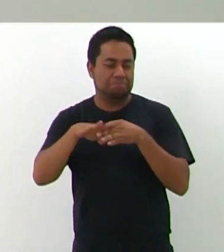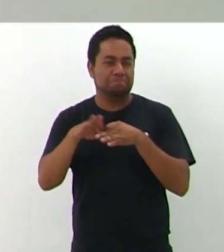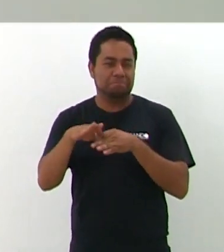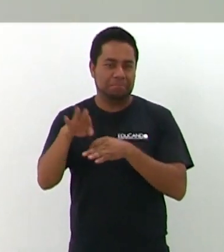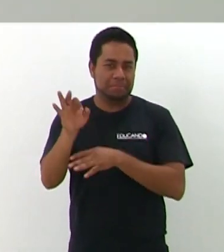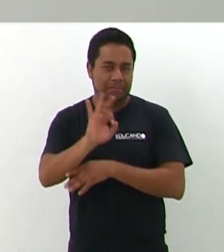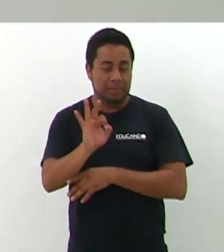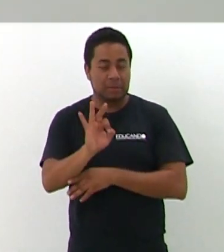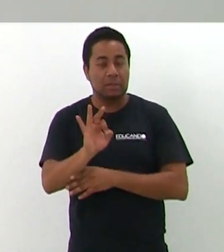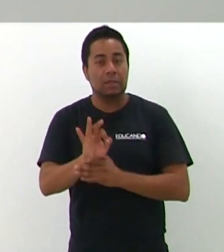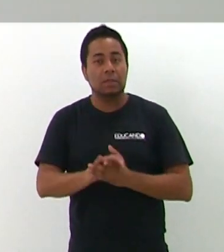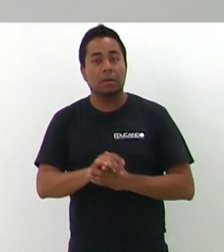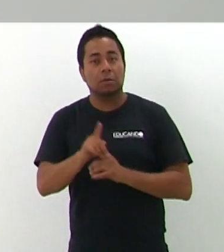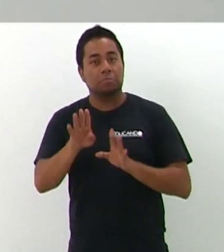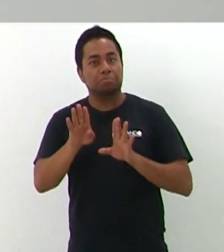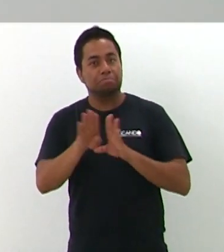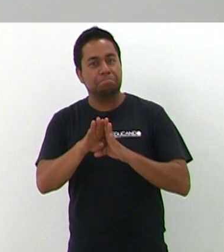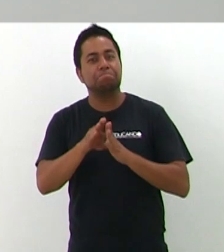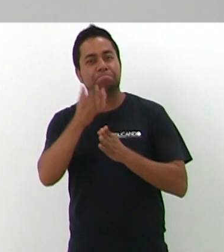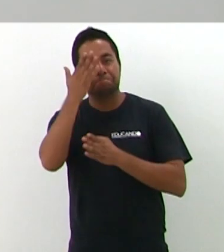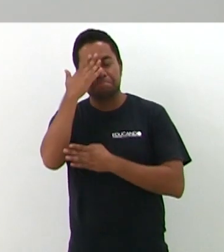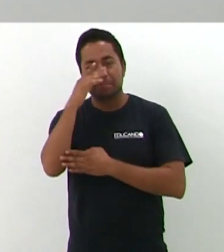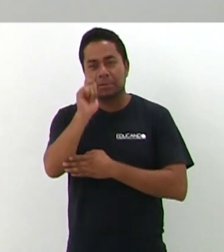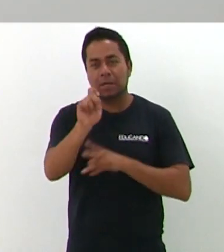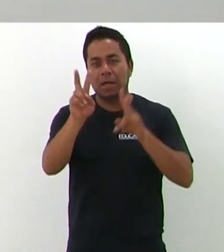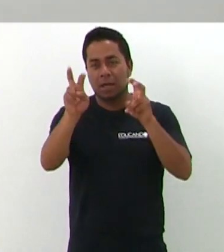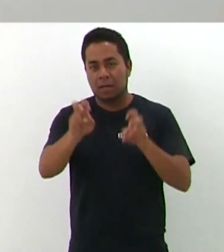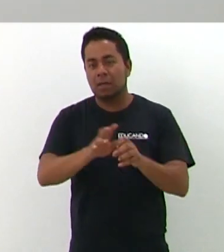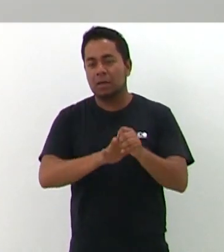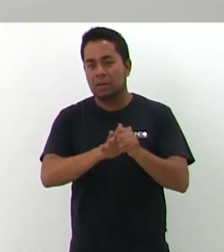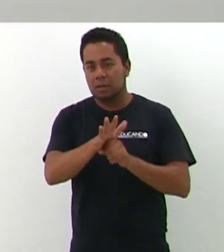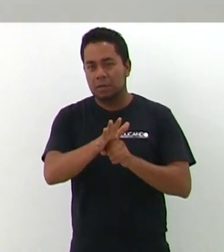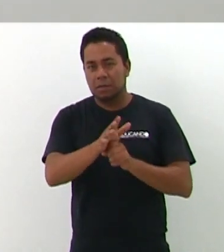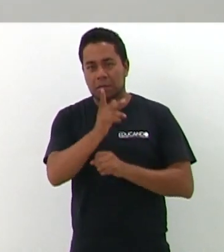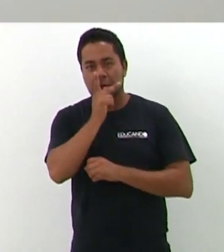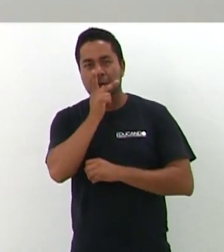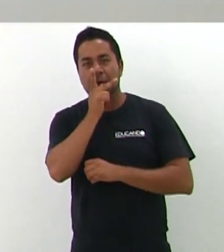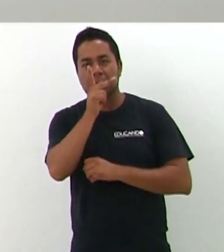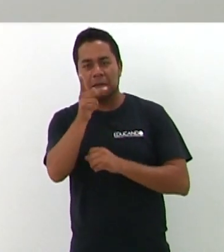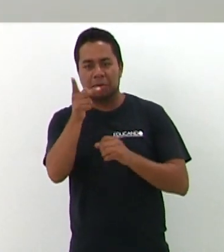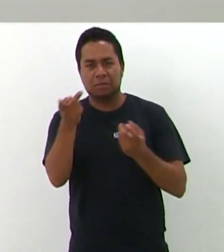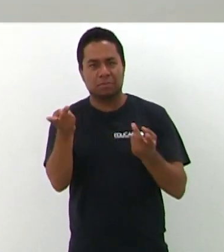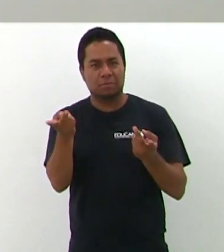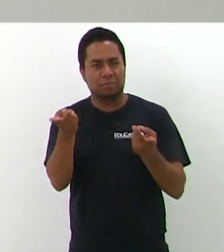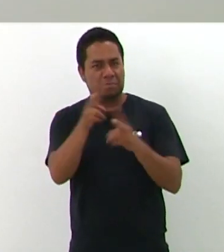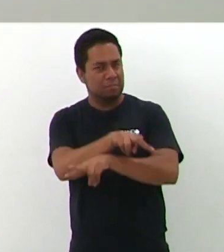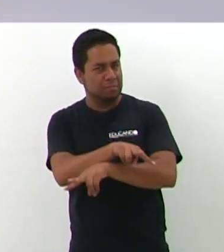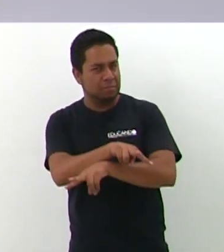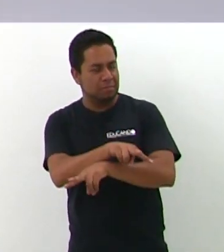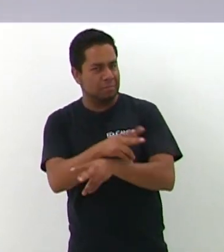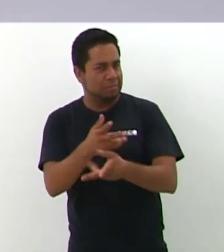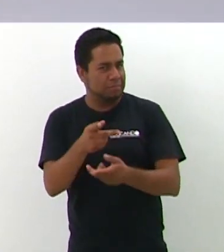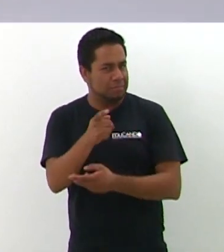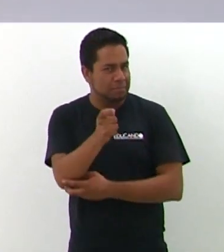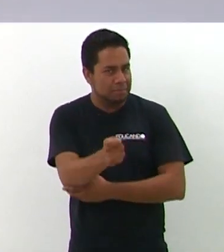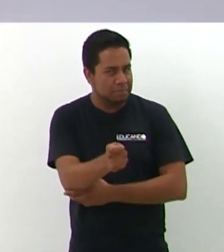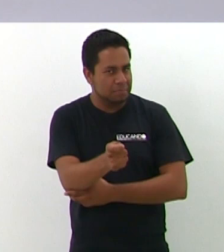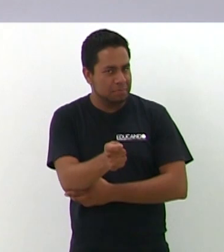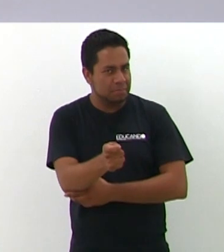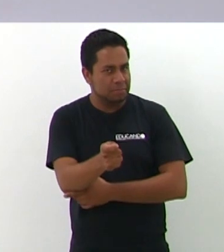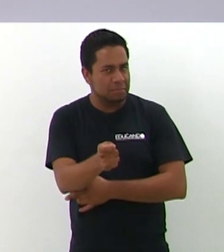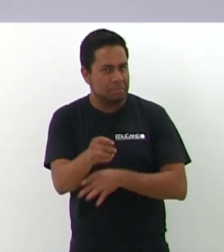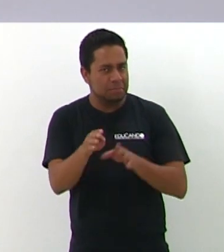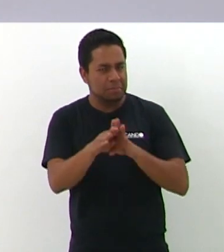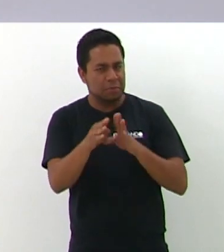¿verdad? Te va a ser muy familiar. El tema de hoy se llama palabras contrarias. ¿Te